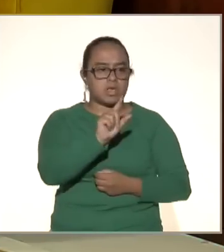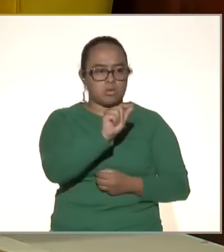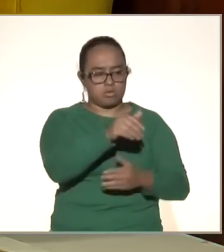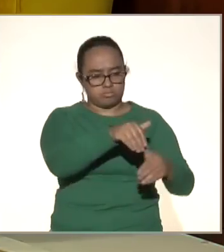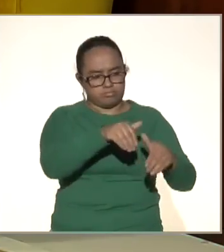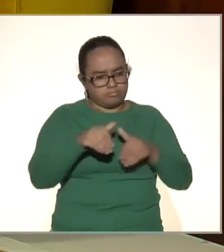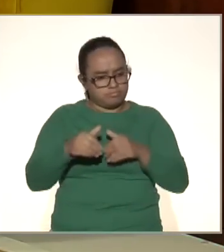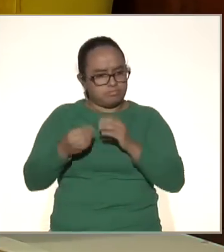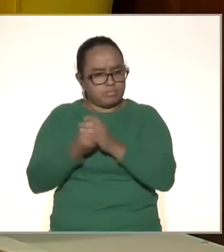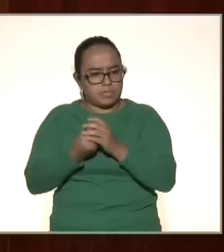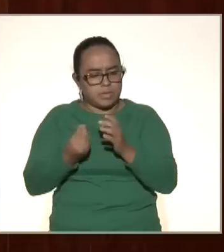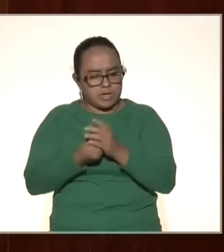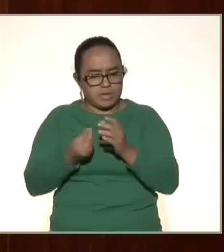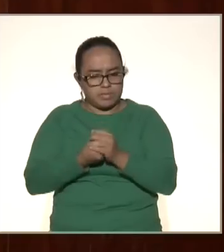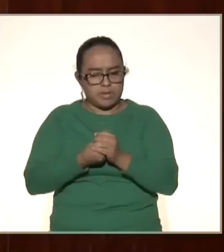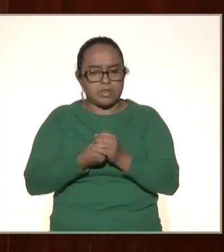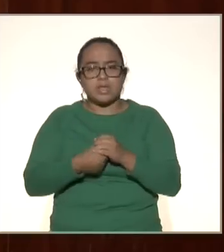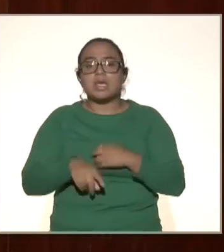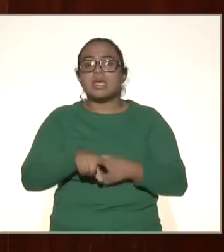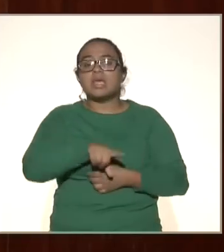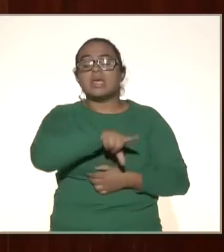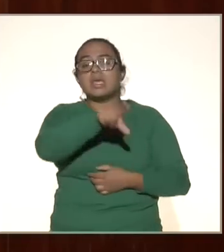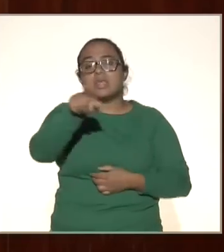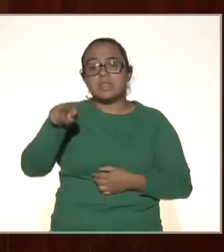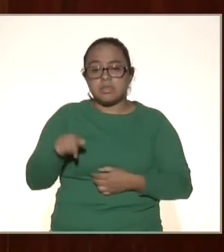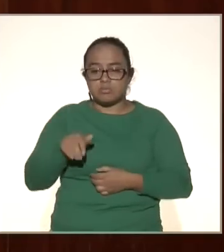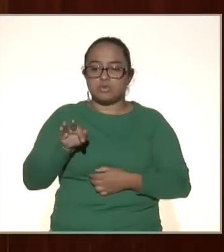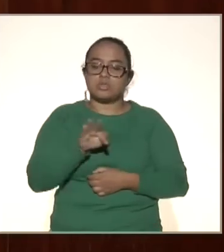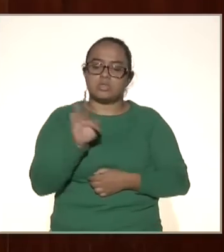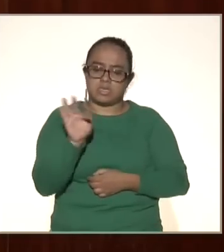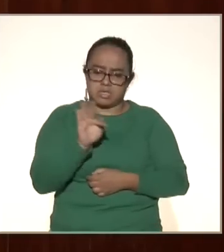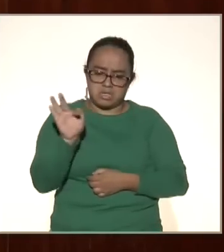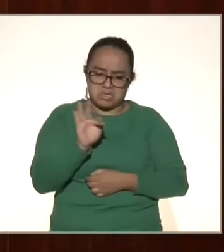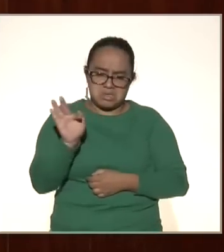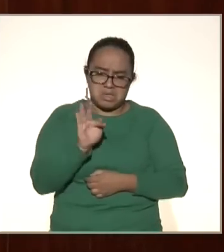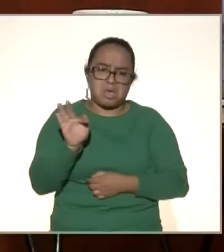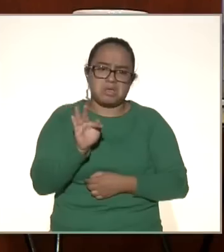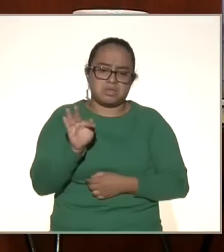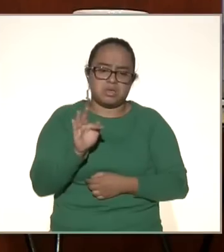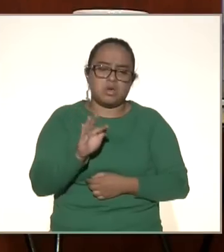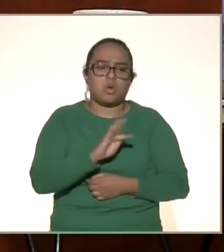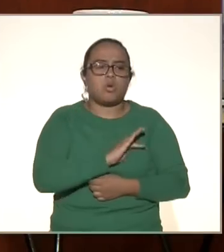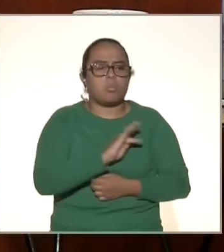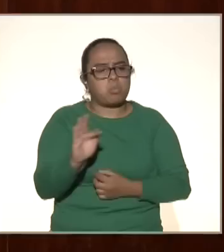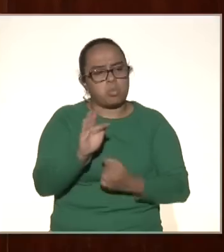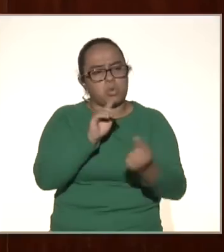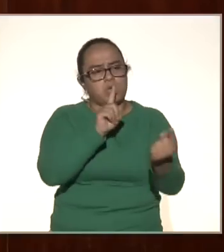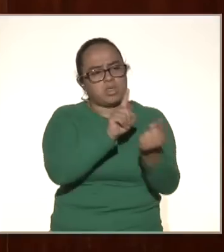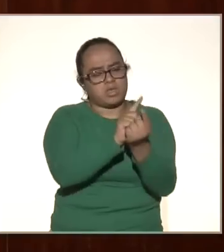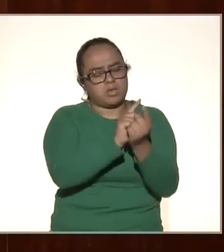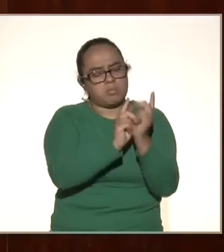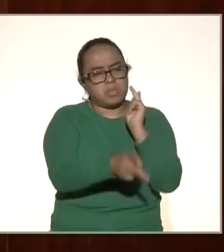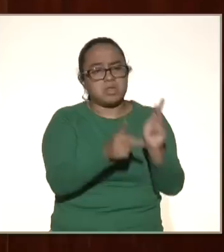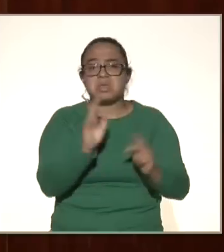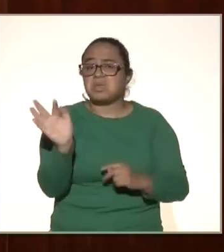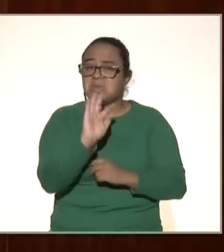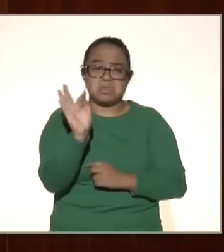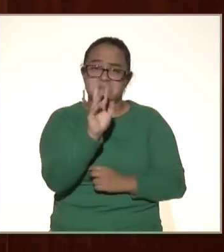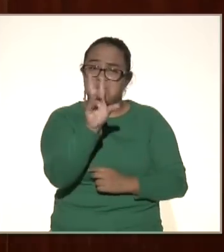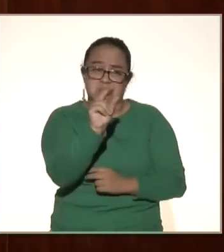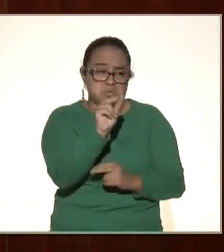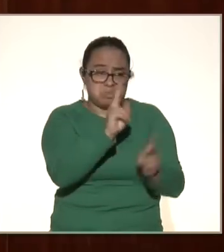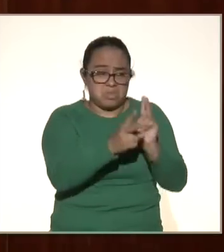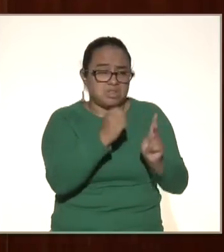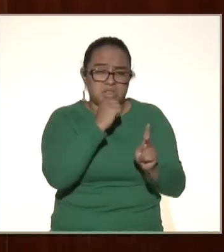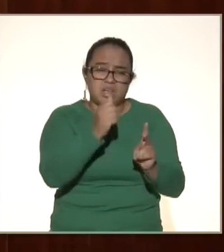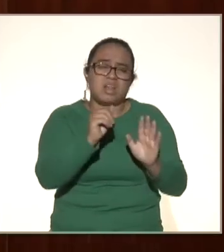espacio, ¿no? Y ya después tal vez llega el momento de que lo podamos platicar, y si no llega ese momento también está bien,